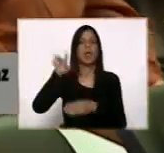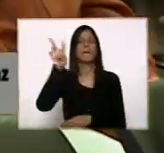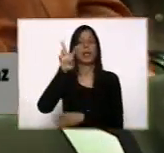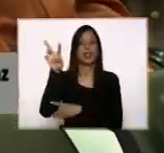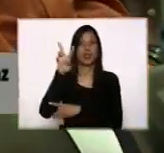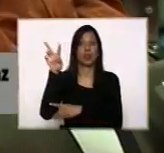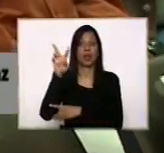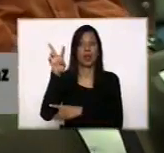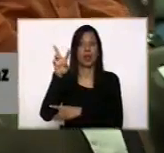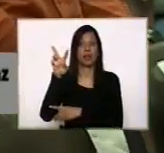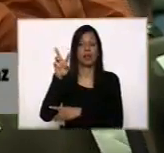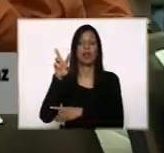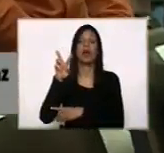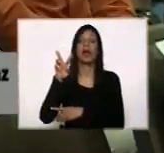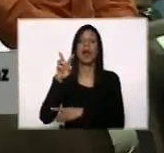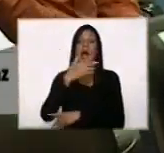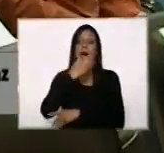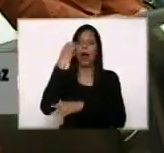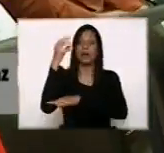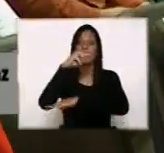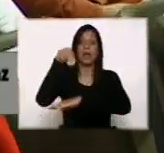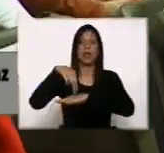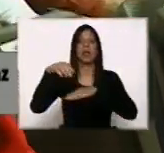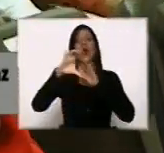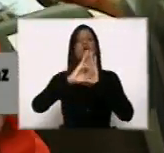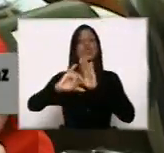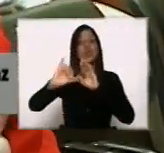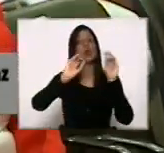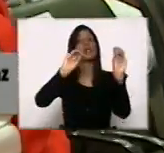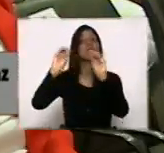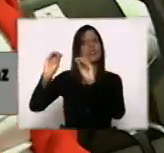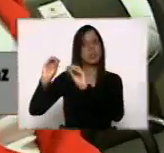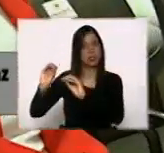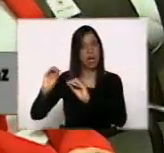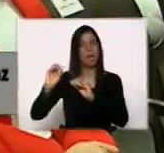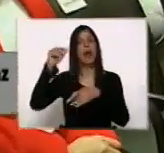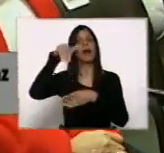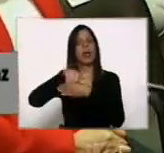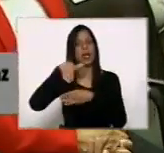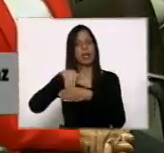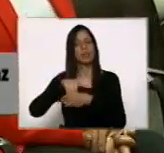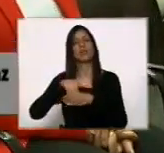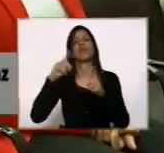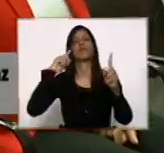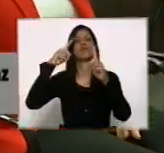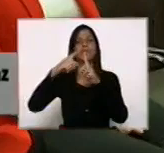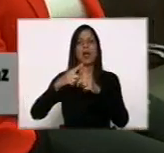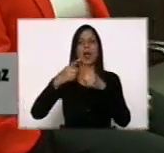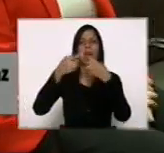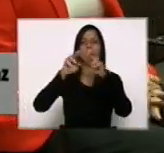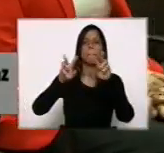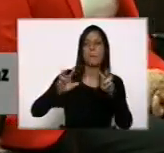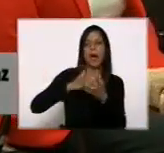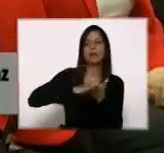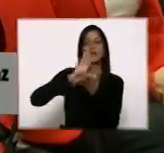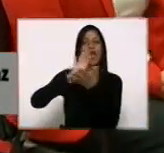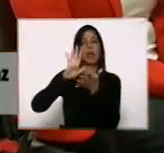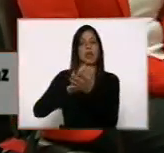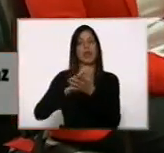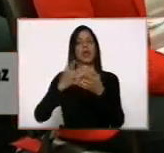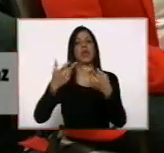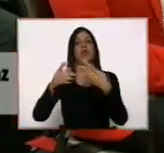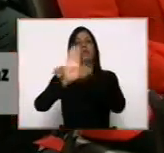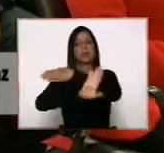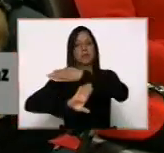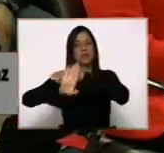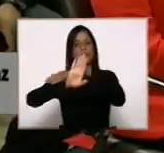país y convocados por la Asamblea Nacional Constituyente en defensa de la tranquilidad y el beneficio del pueblo